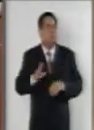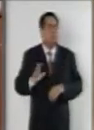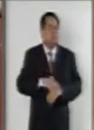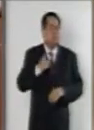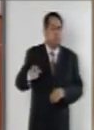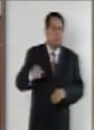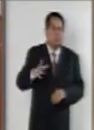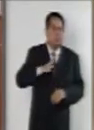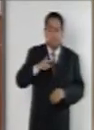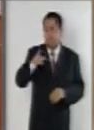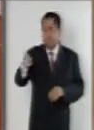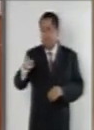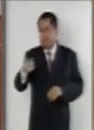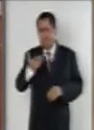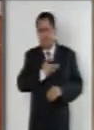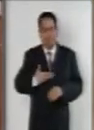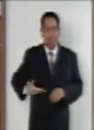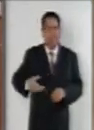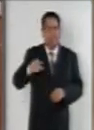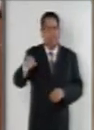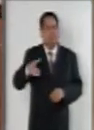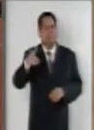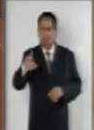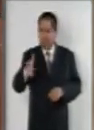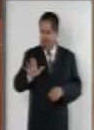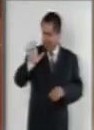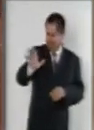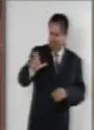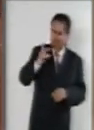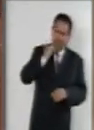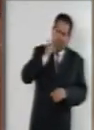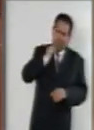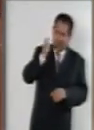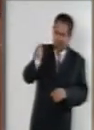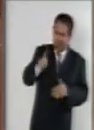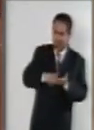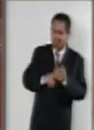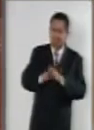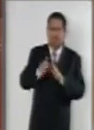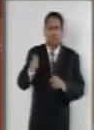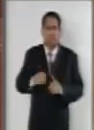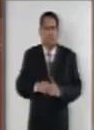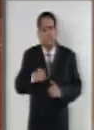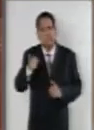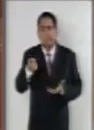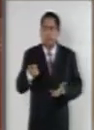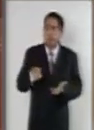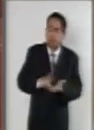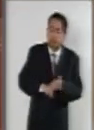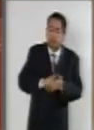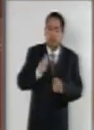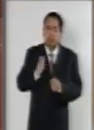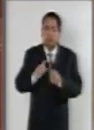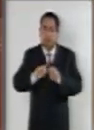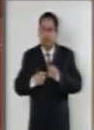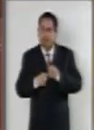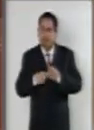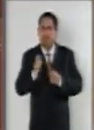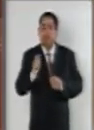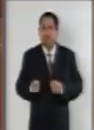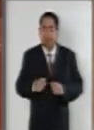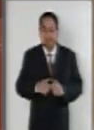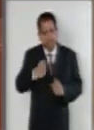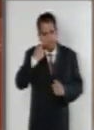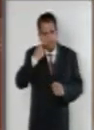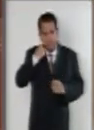más que ejecutivo parece un legislador. Pero, ¿qué hay en el fondo de este tema? Toda